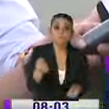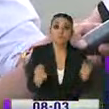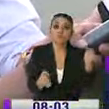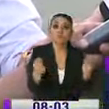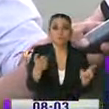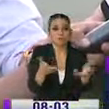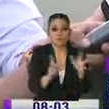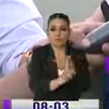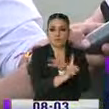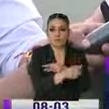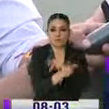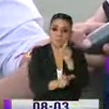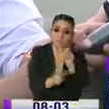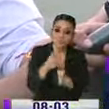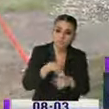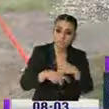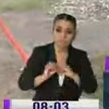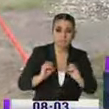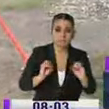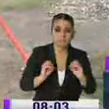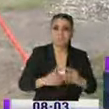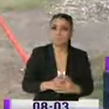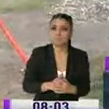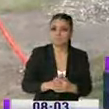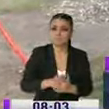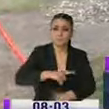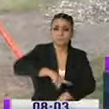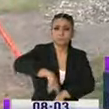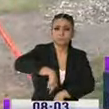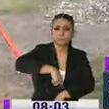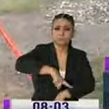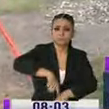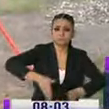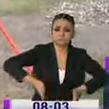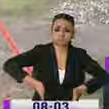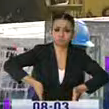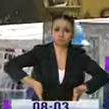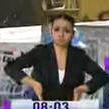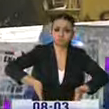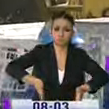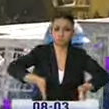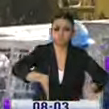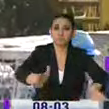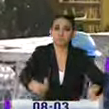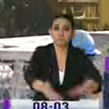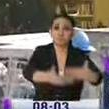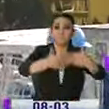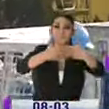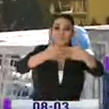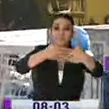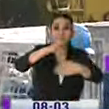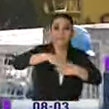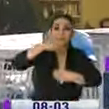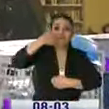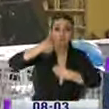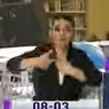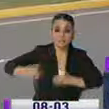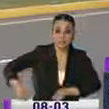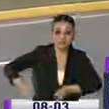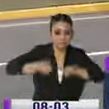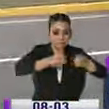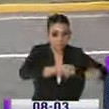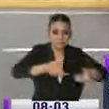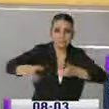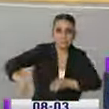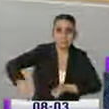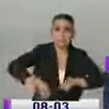tampoco encontramos personas heridas en el punto. Por varias horas, la avenida se mantuvo cerrada mientras se realizaba la extracción de los tanques de gas.